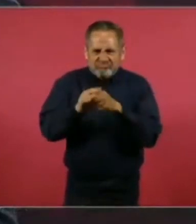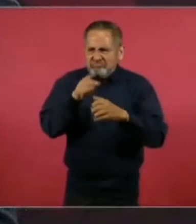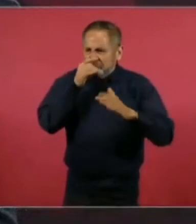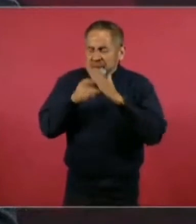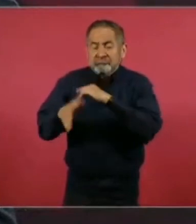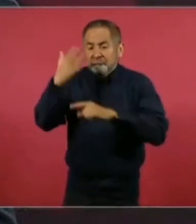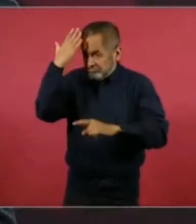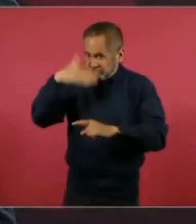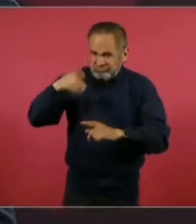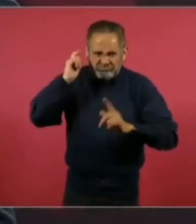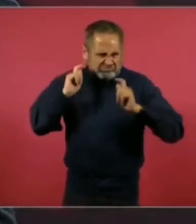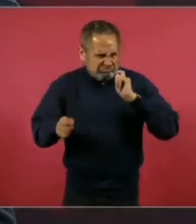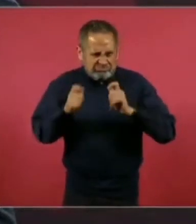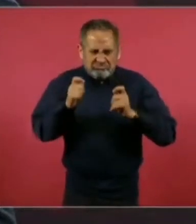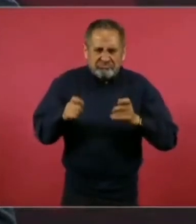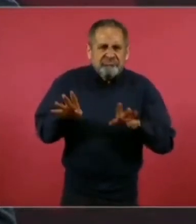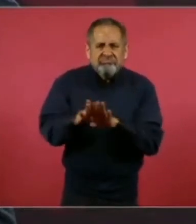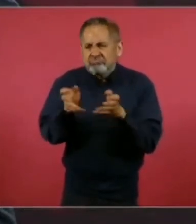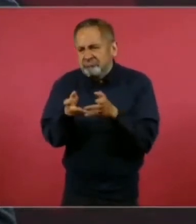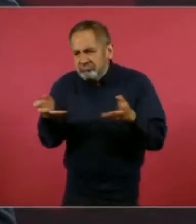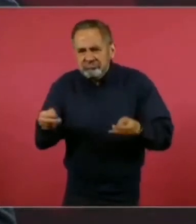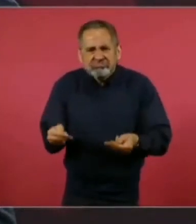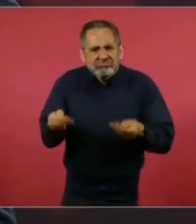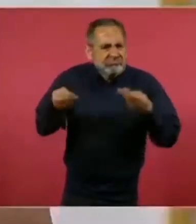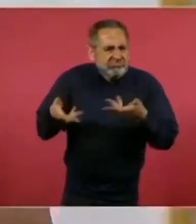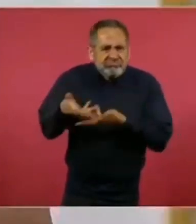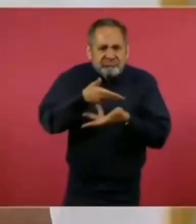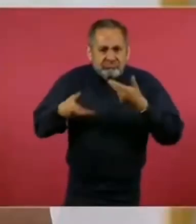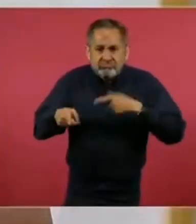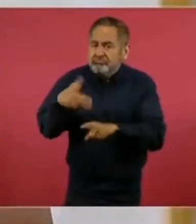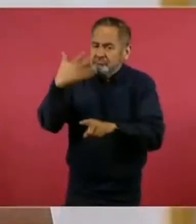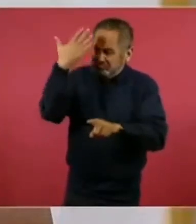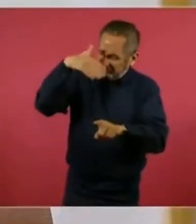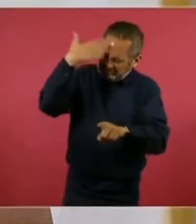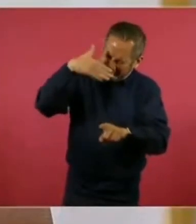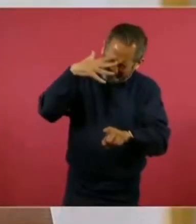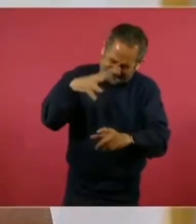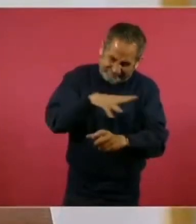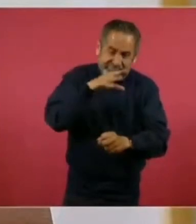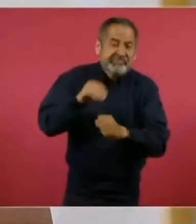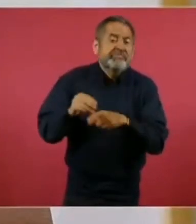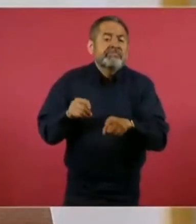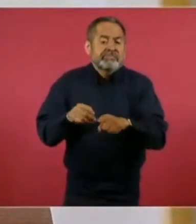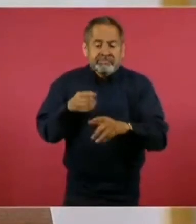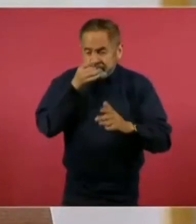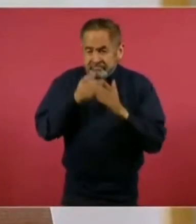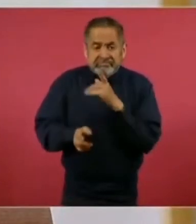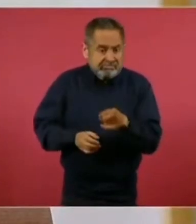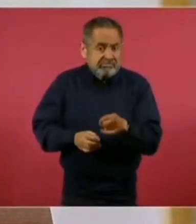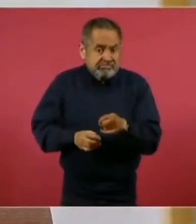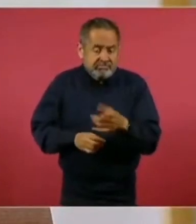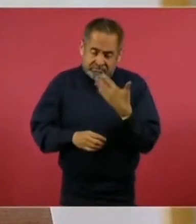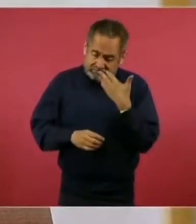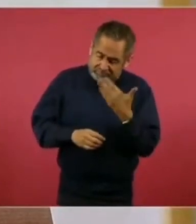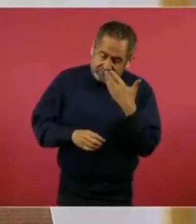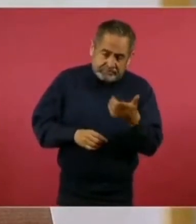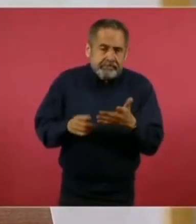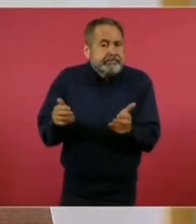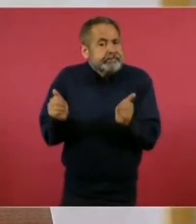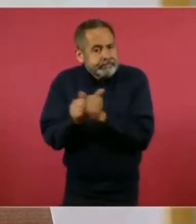conocedor de todo lo relacionado con la producción del campo, con el sector